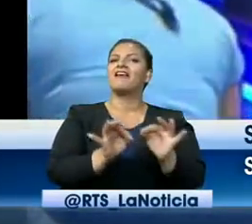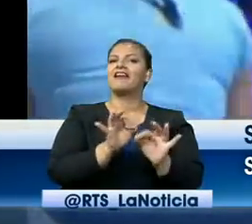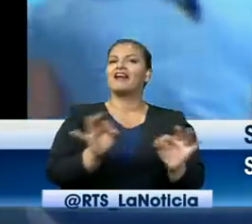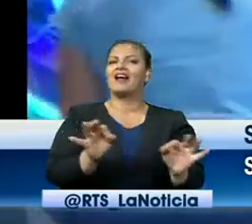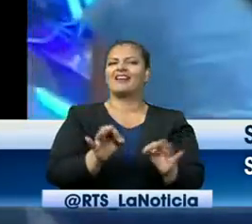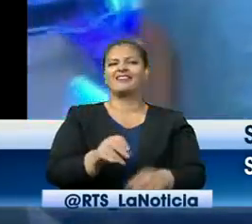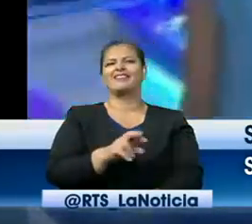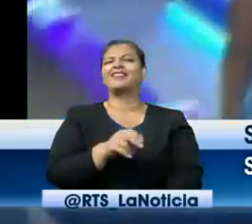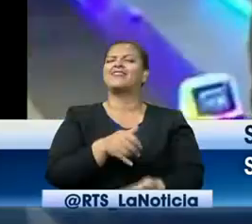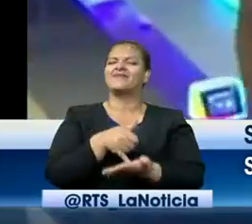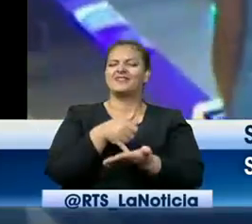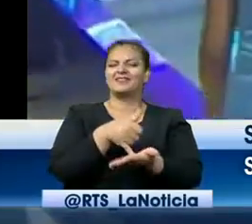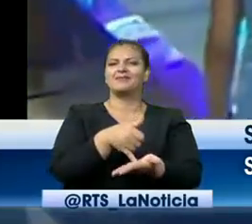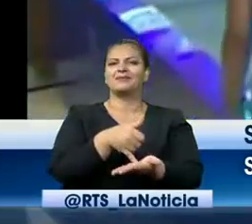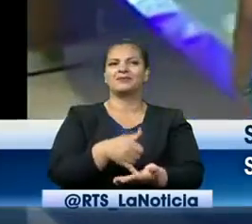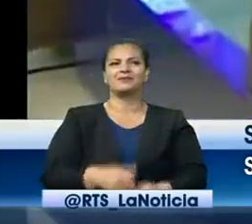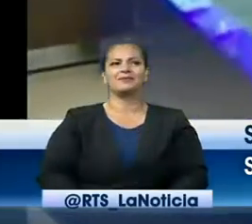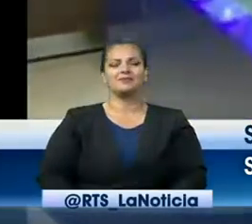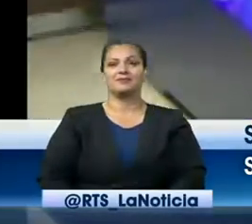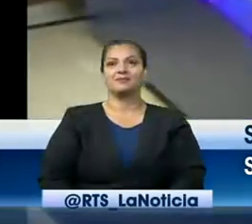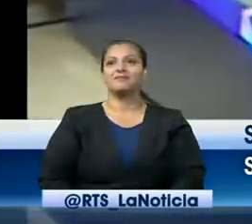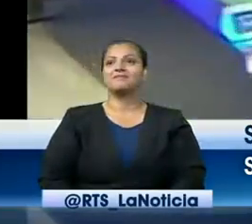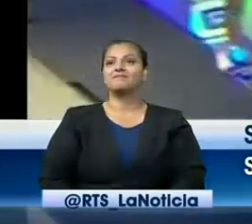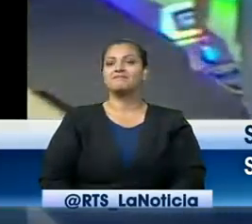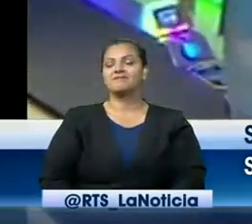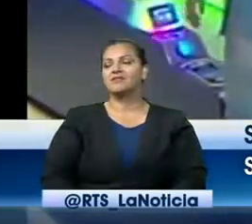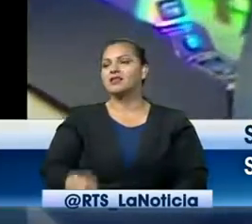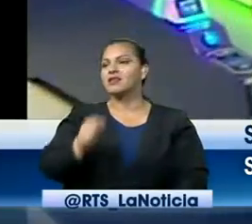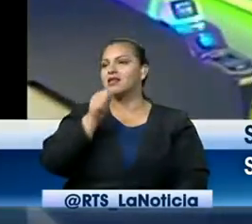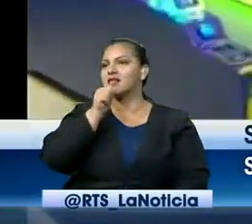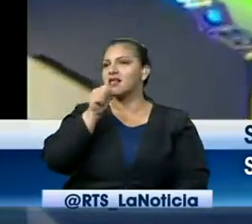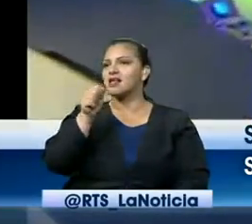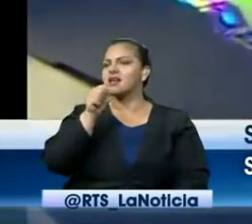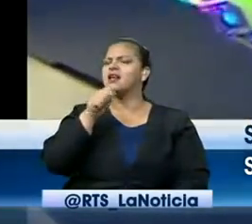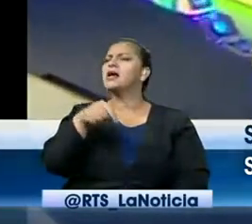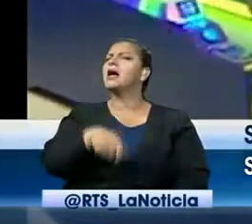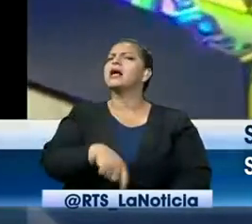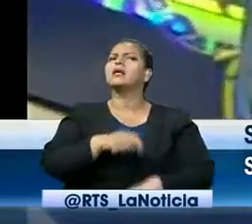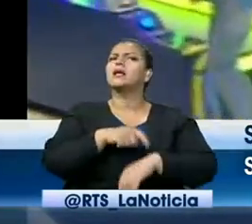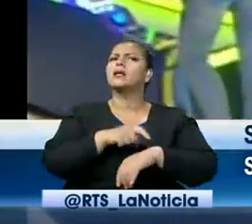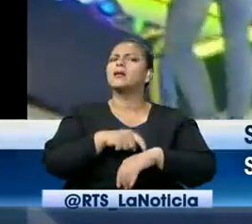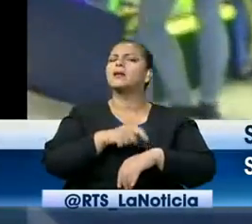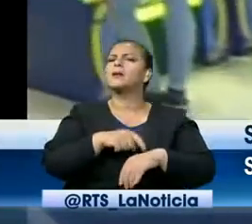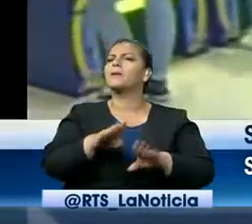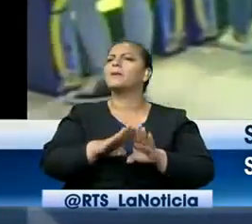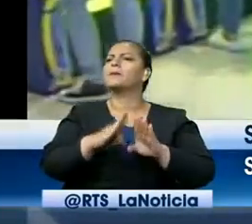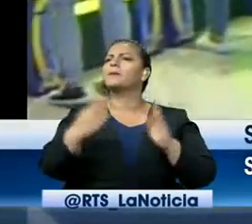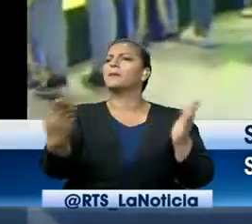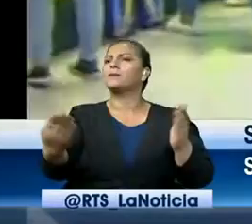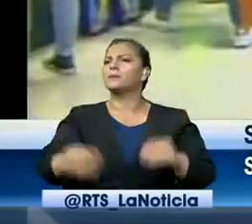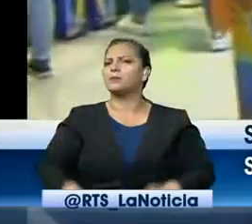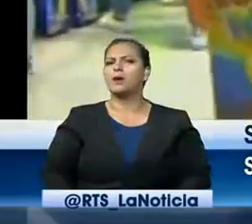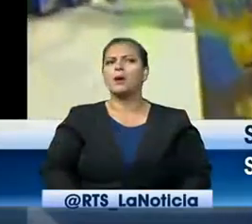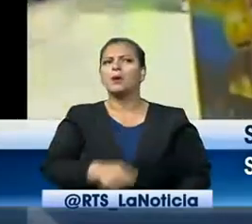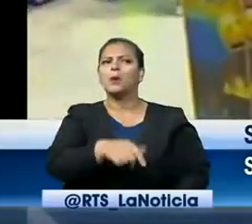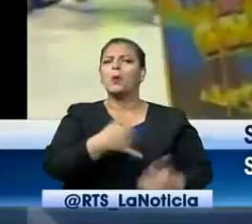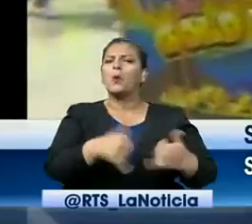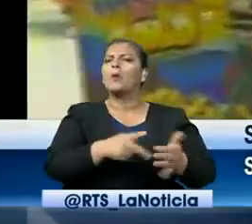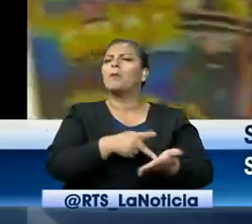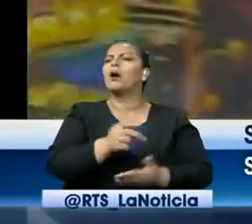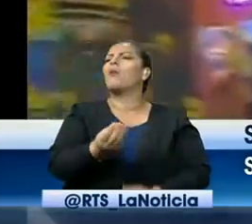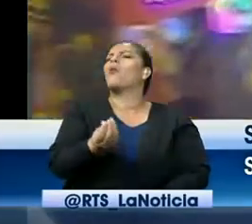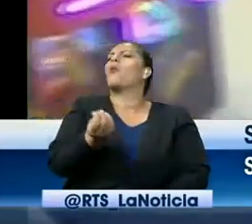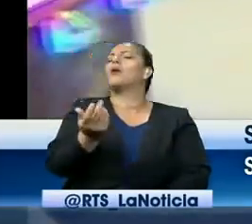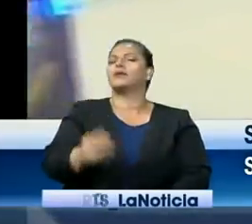para que los televidentes presten mucha atención tu días y horarios de atención y descuentos y la cada juego más o menos bueno